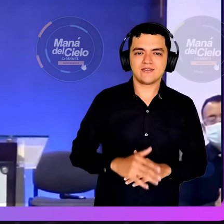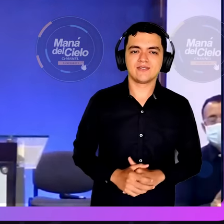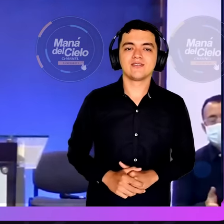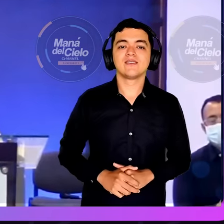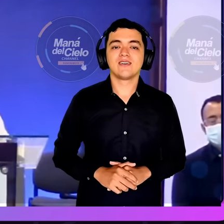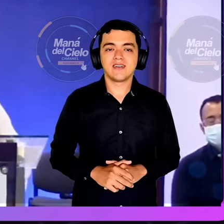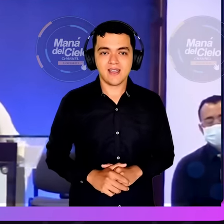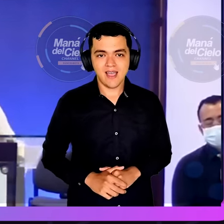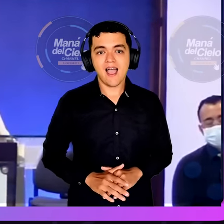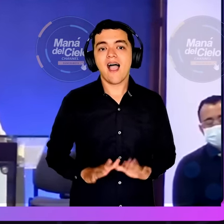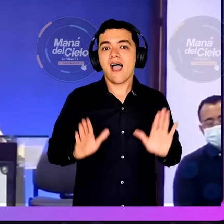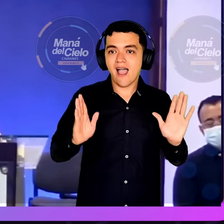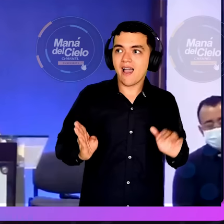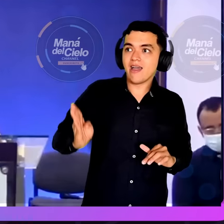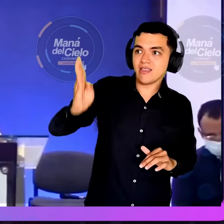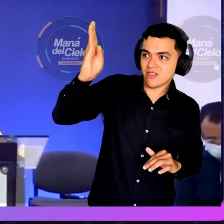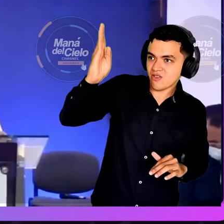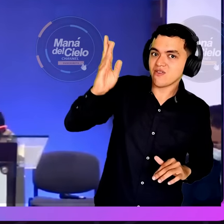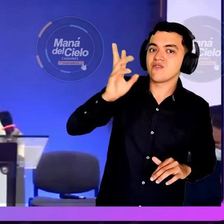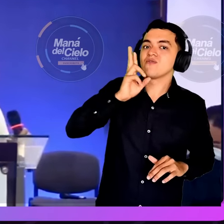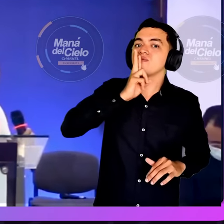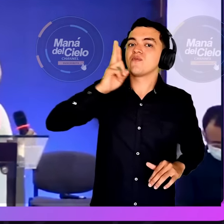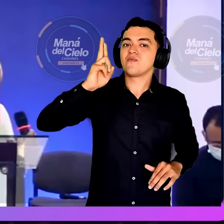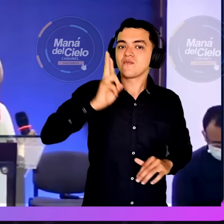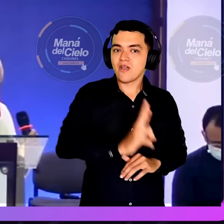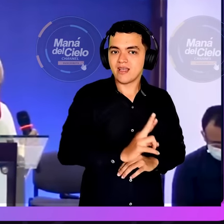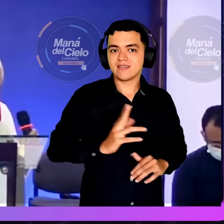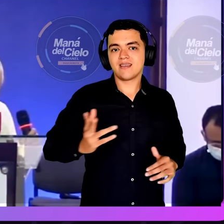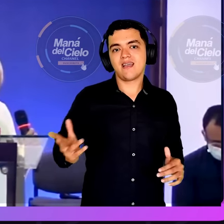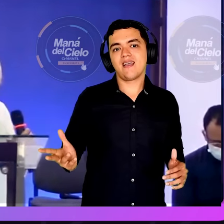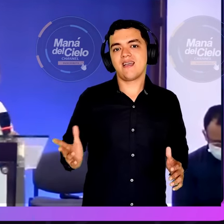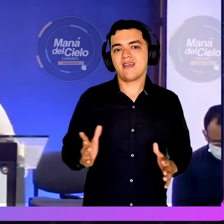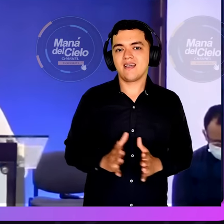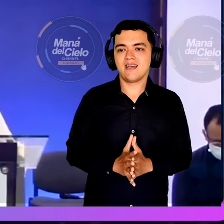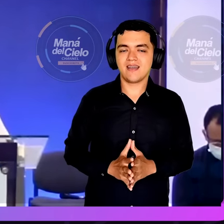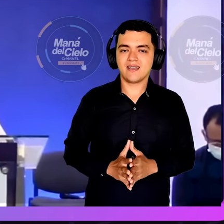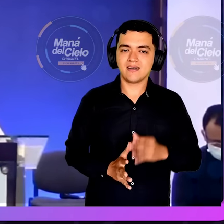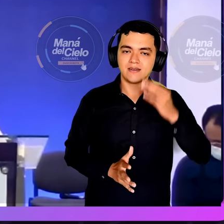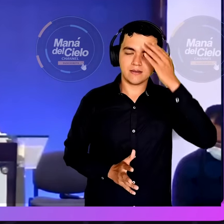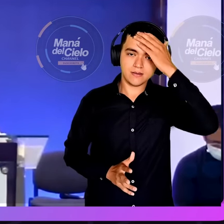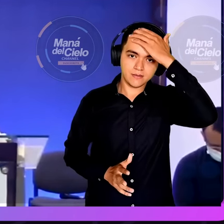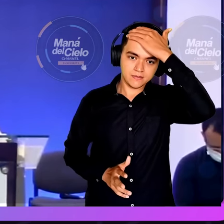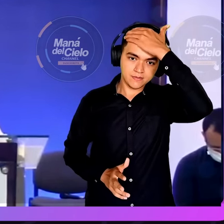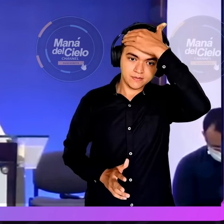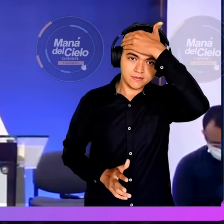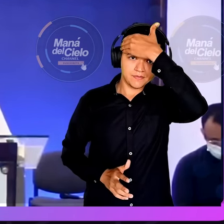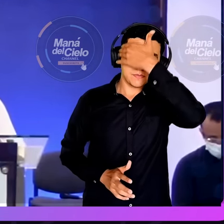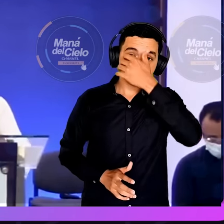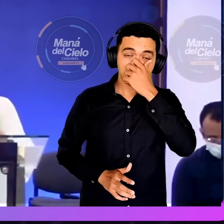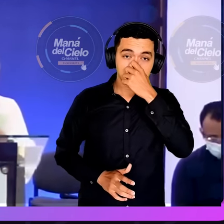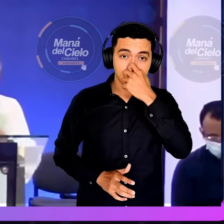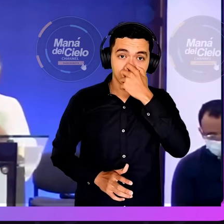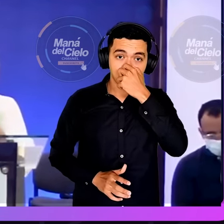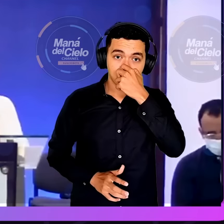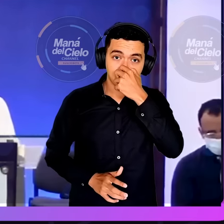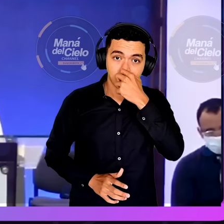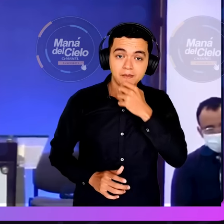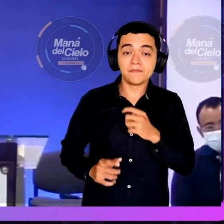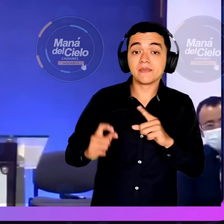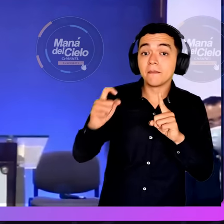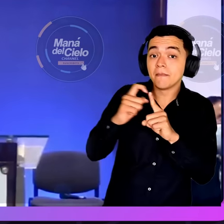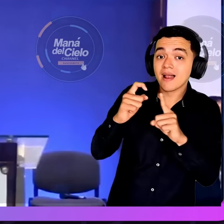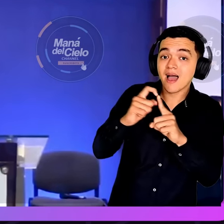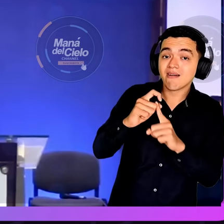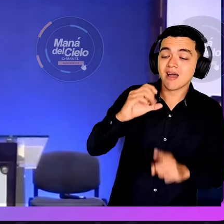1, 2, 3. Digamos gloria a Dios.